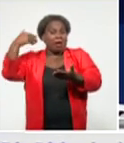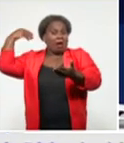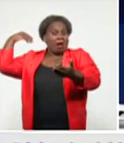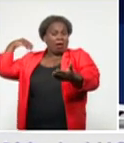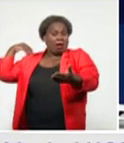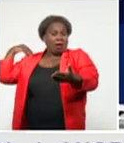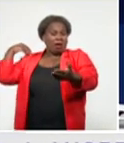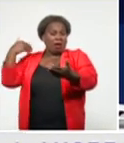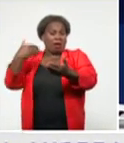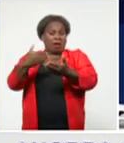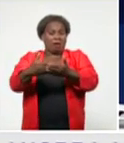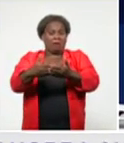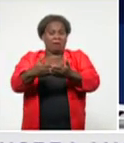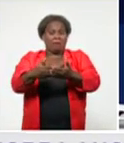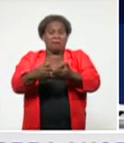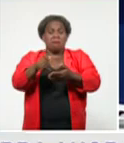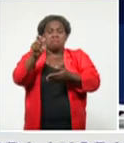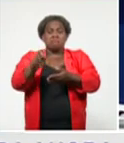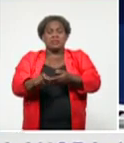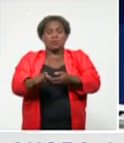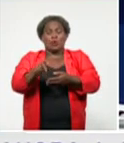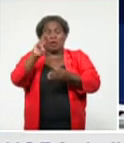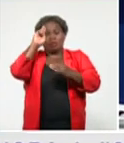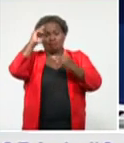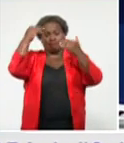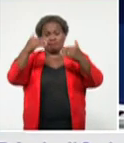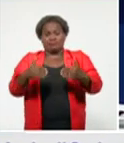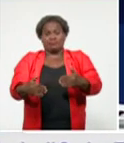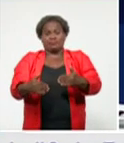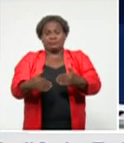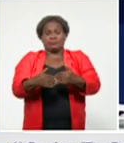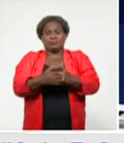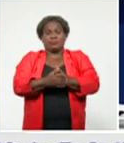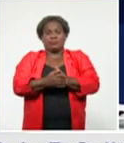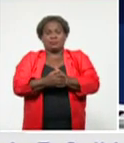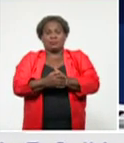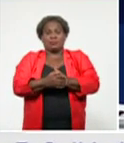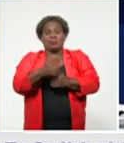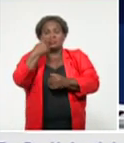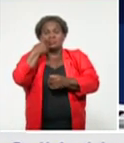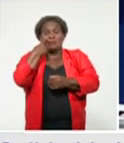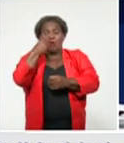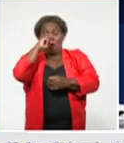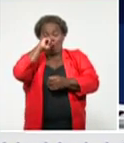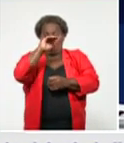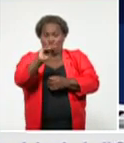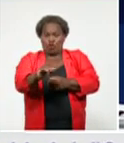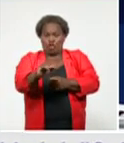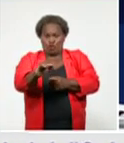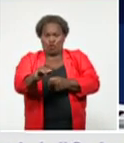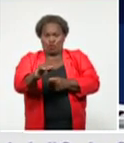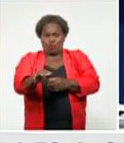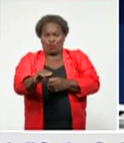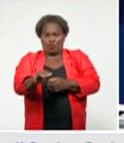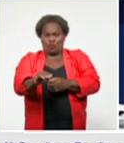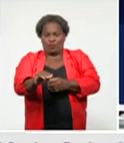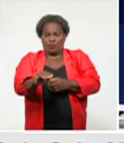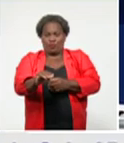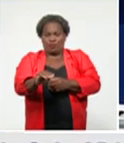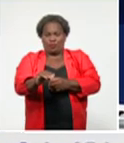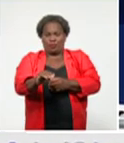de casos clínicos que se venían presentando, pues se vio que en los niños había